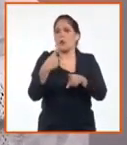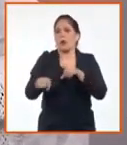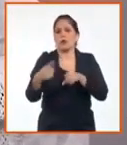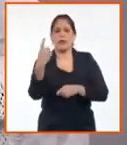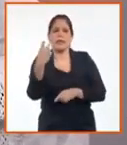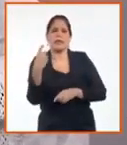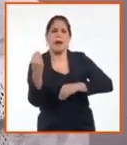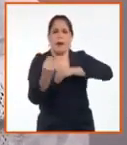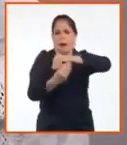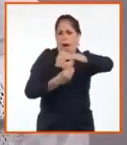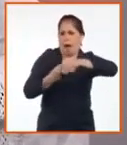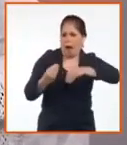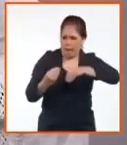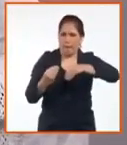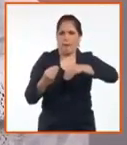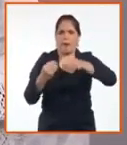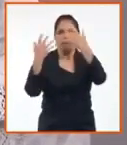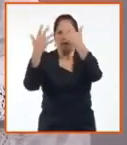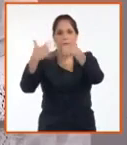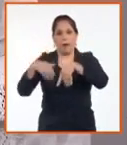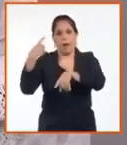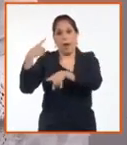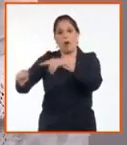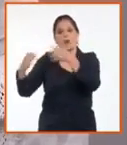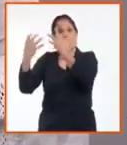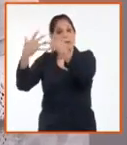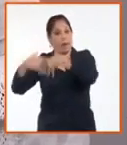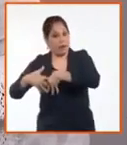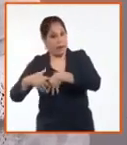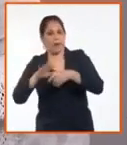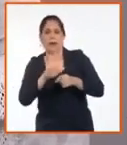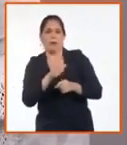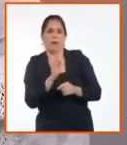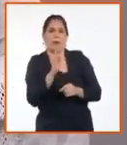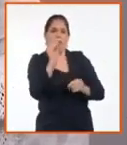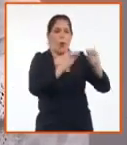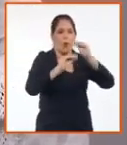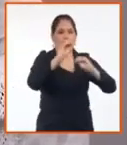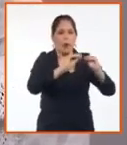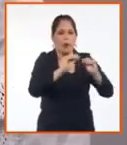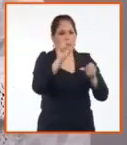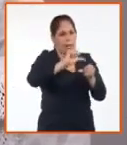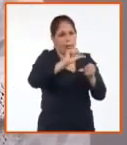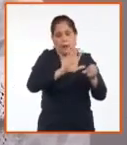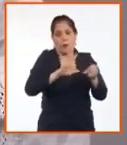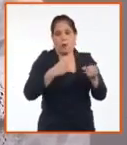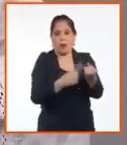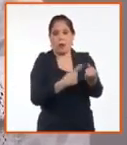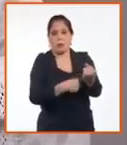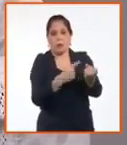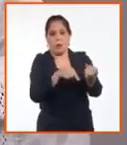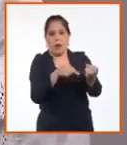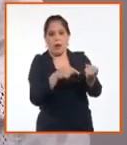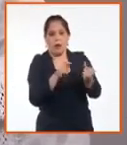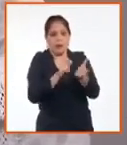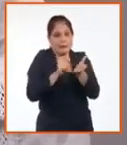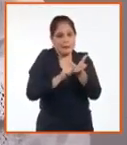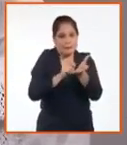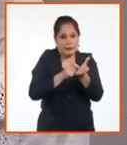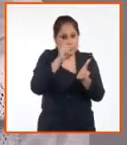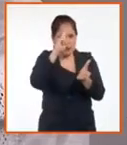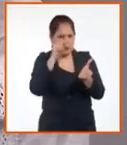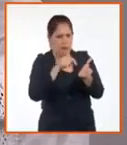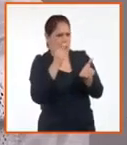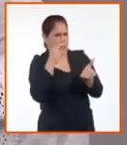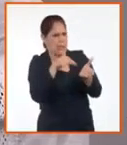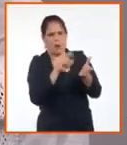de fabricante de uno de los componentes un fabricante que no estaba declarado en el registro sanitario o que no se había